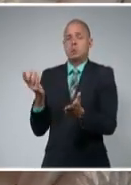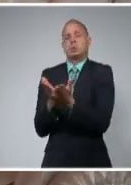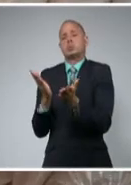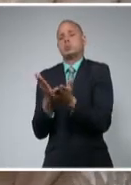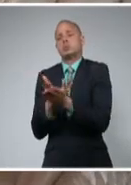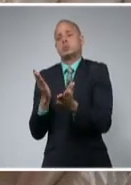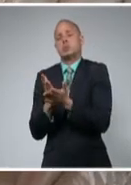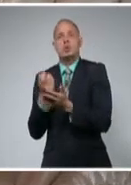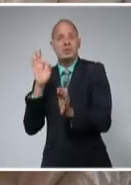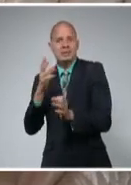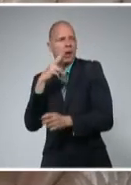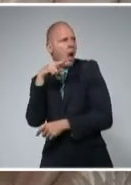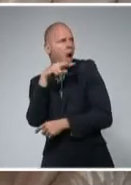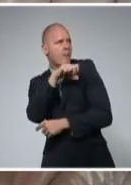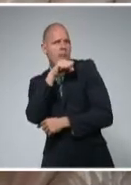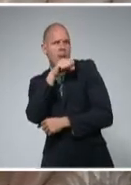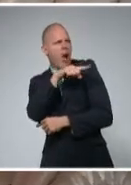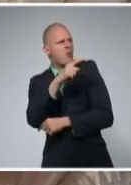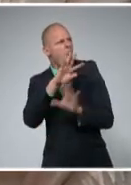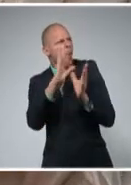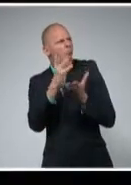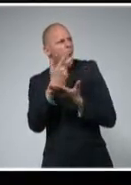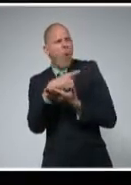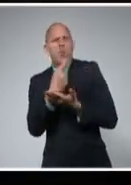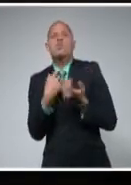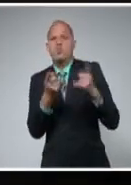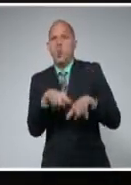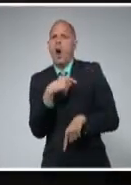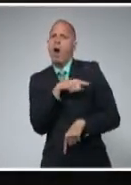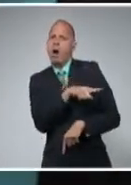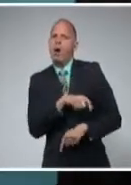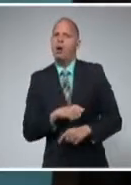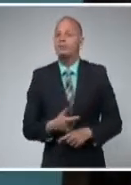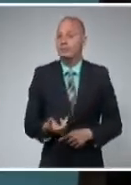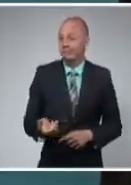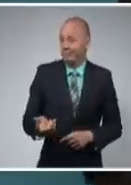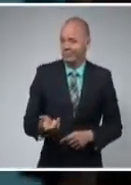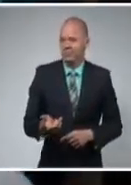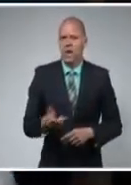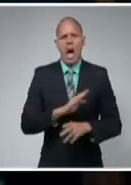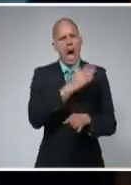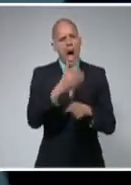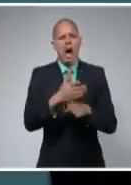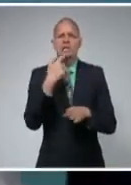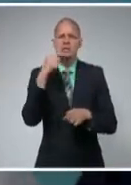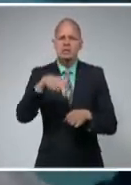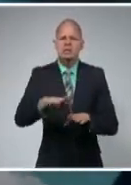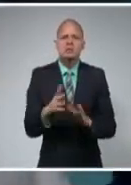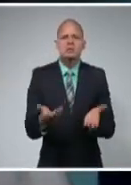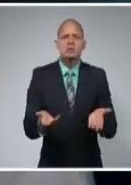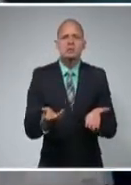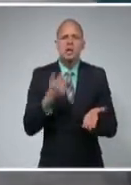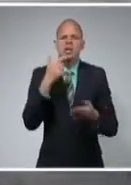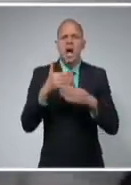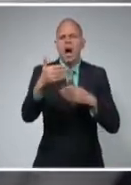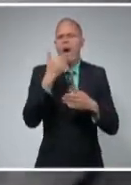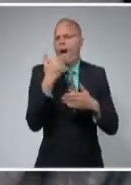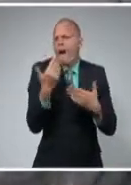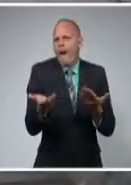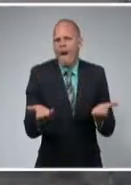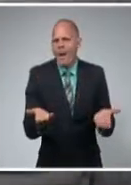tenacidad, o sea, de pensar que no hay nada imposible. Con esa misma certeza afrontará Elsa Ramos los retos por venir,